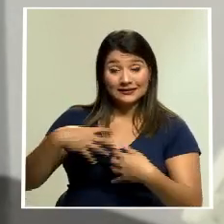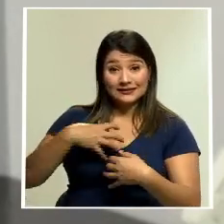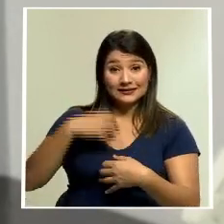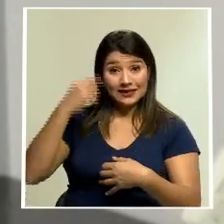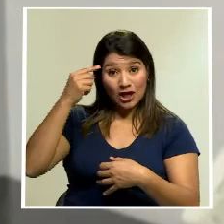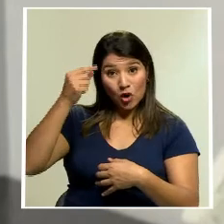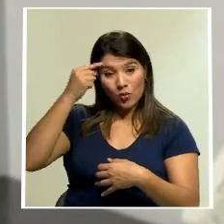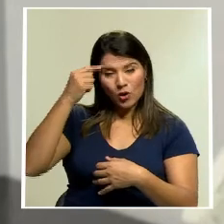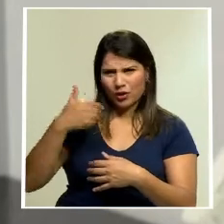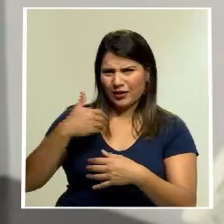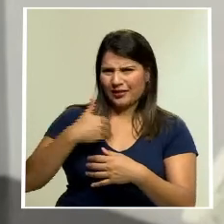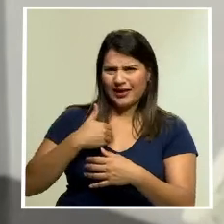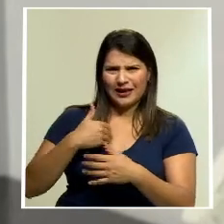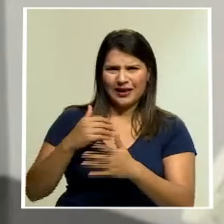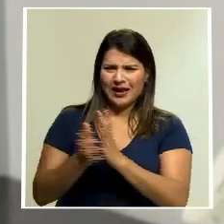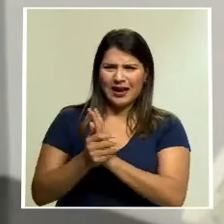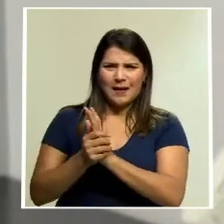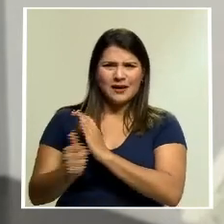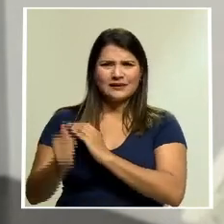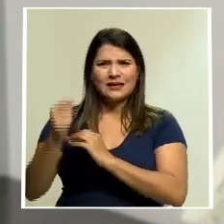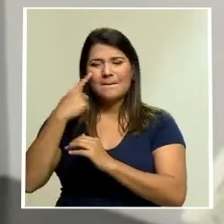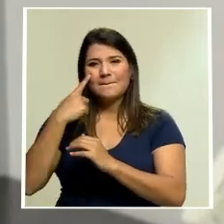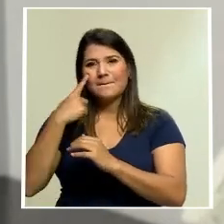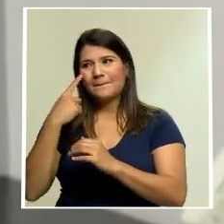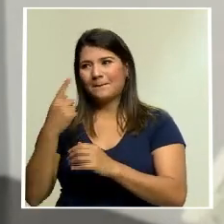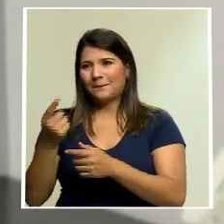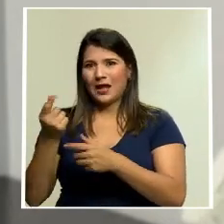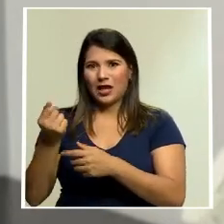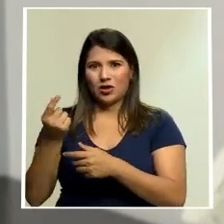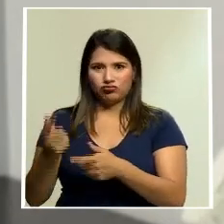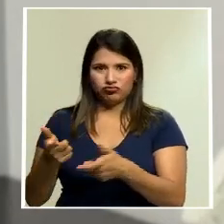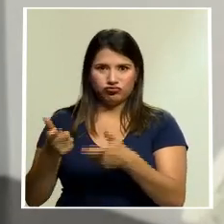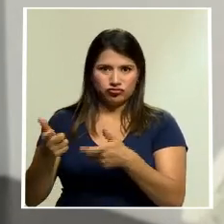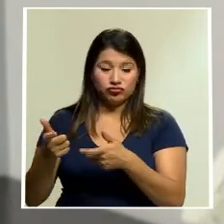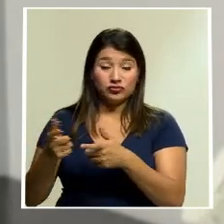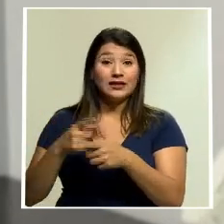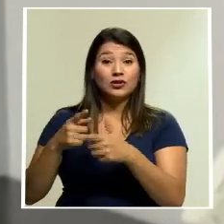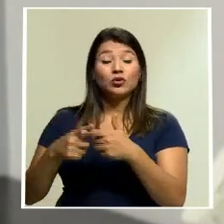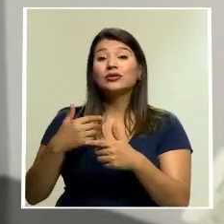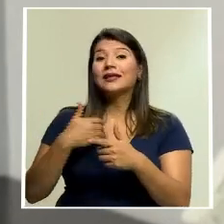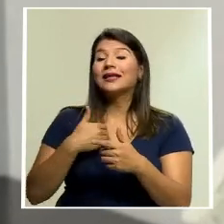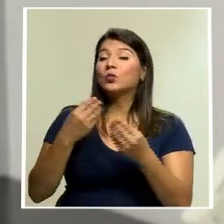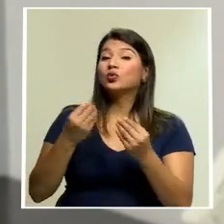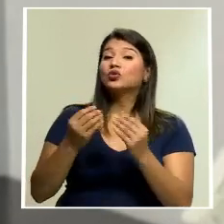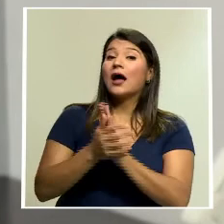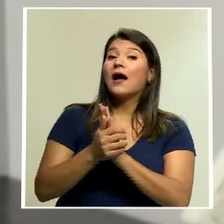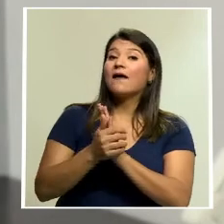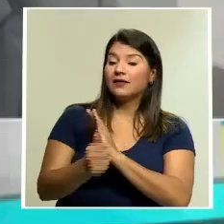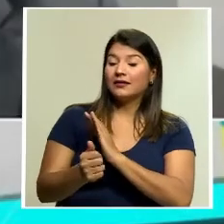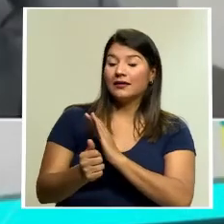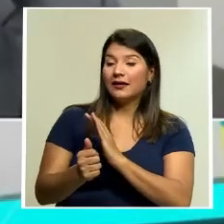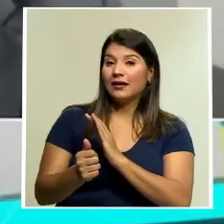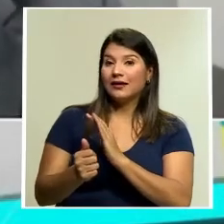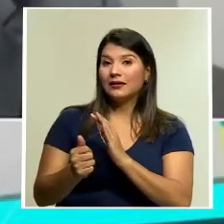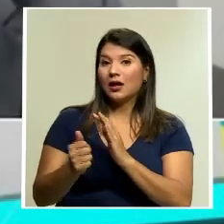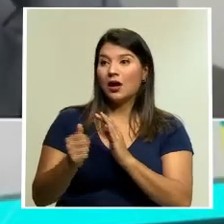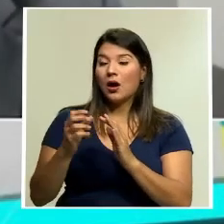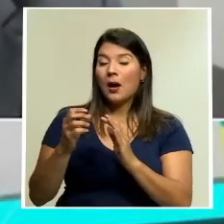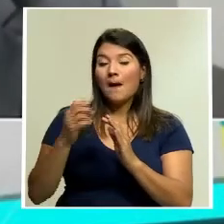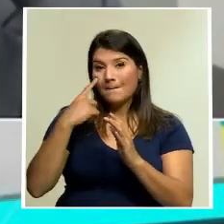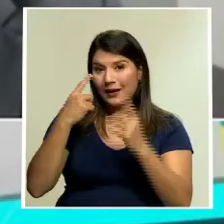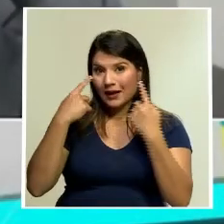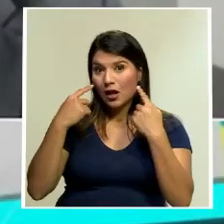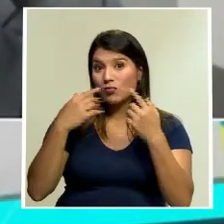capacidad crediticia, digamos, AAA, y entonces tiene un potencial muy, muy grande. Aquellos que